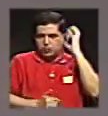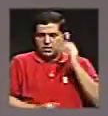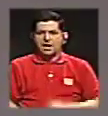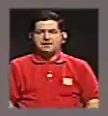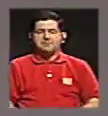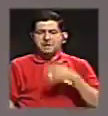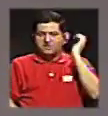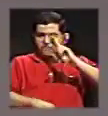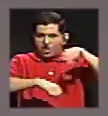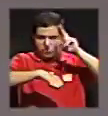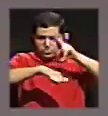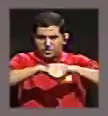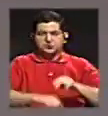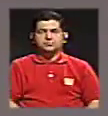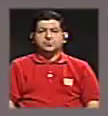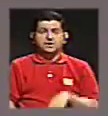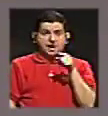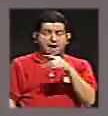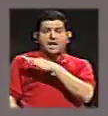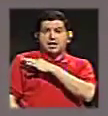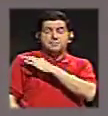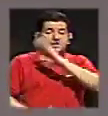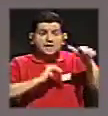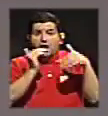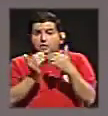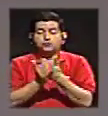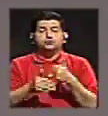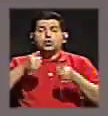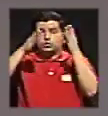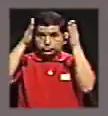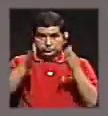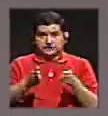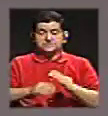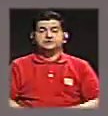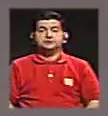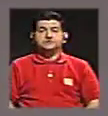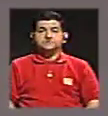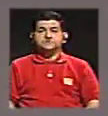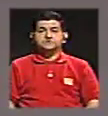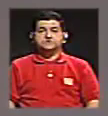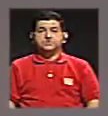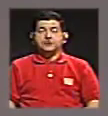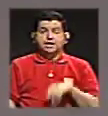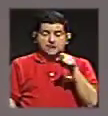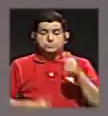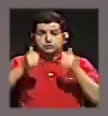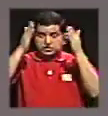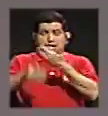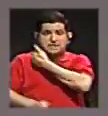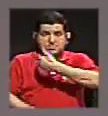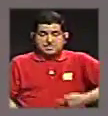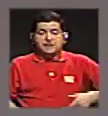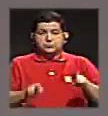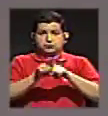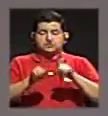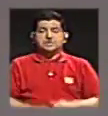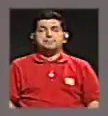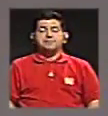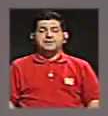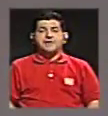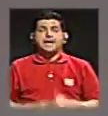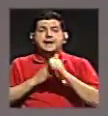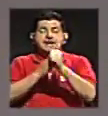en radio nacional en la que estarán invitados todos los candidatos eh a la presidencia y las cabezas de